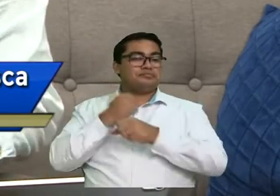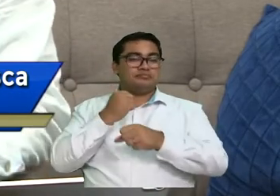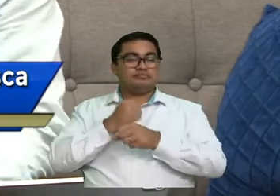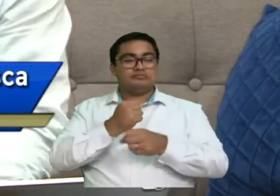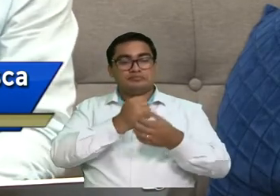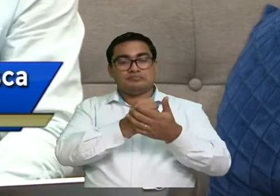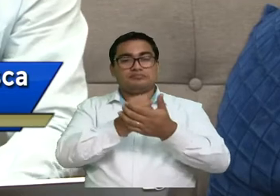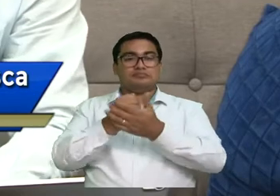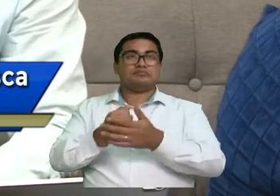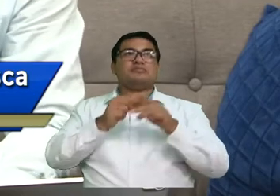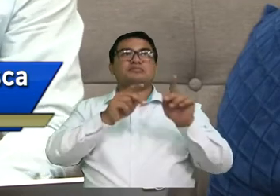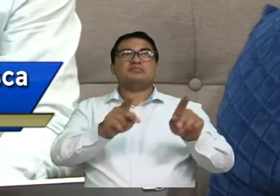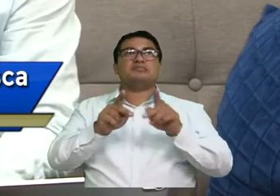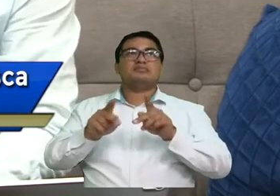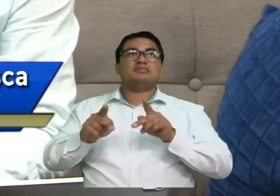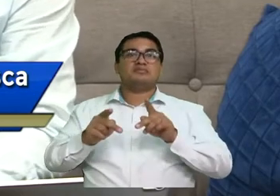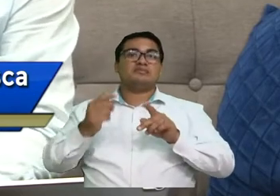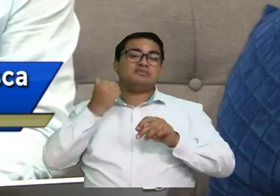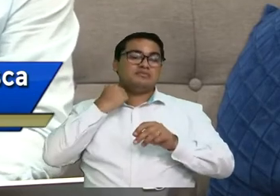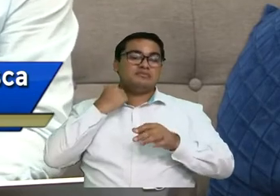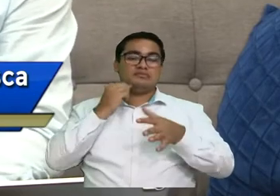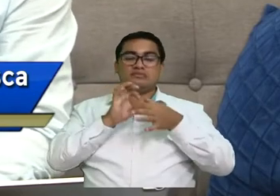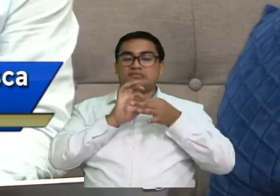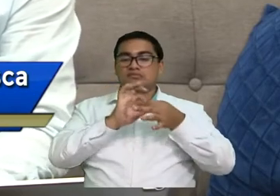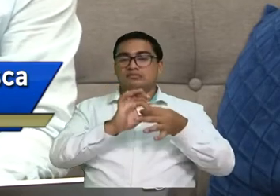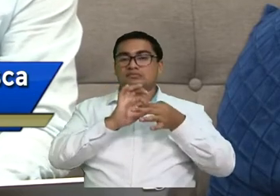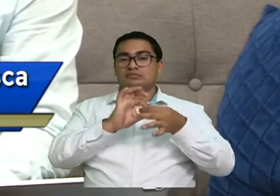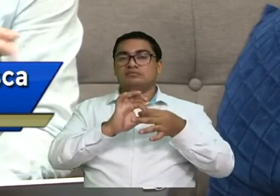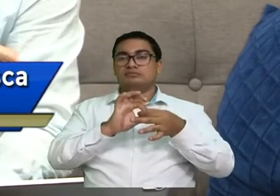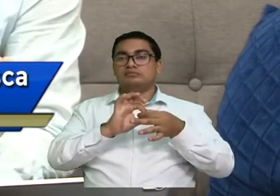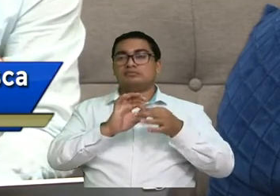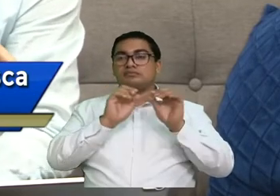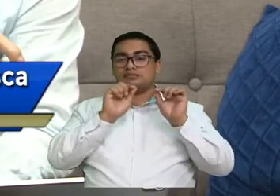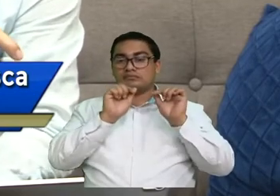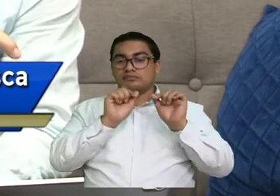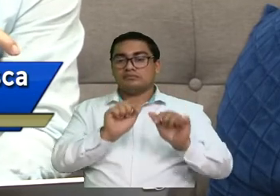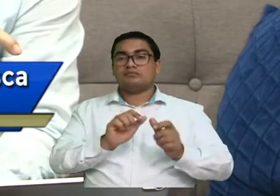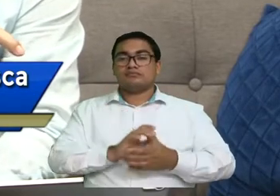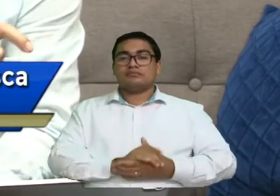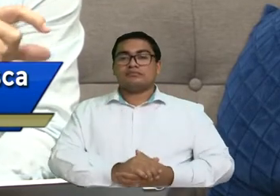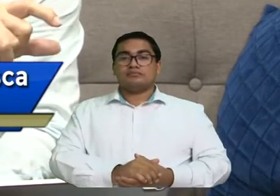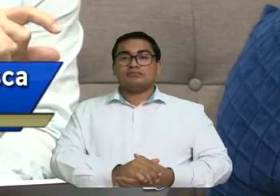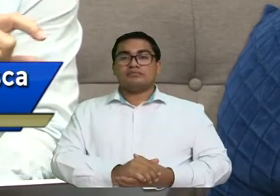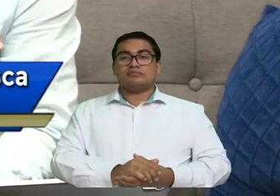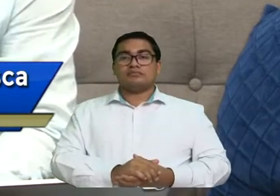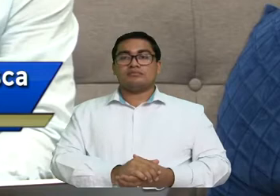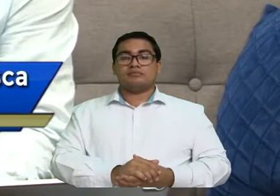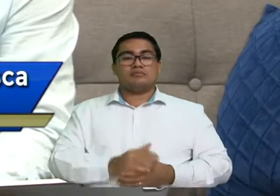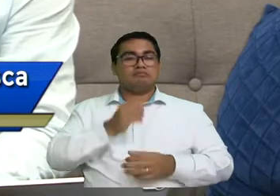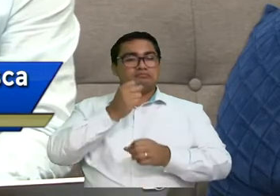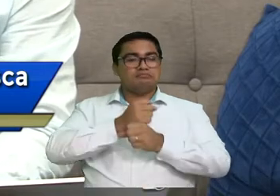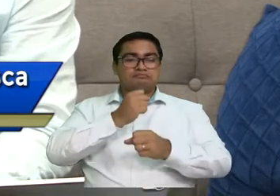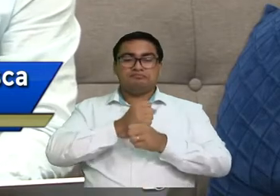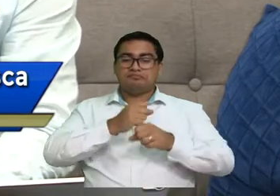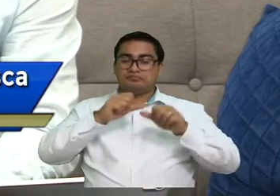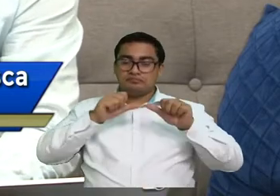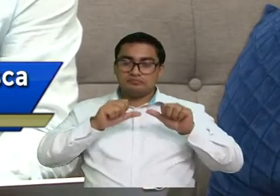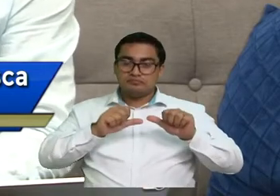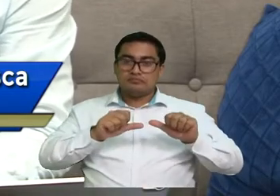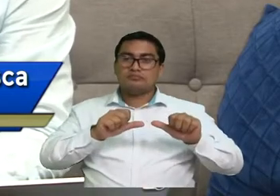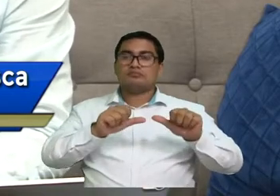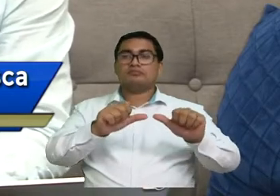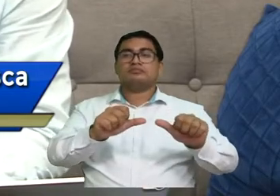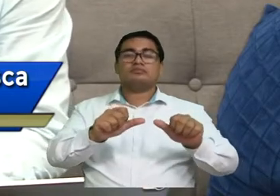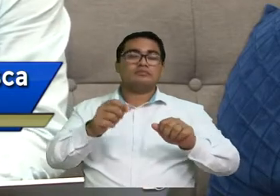pueblo y no nos hemos despegado y ahí estamos, ¿verdad? Aquí nosotros hemos continuado trabajando, hemos